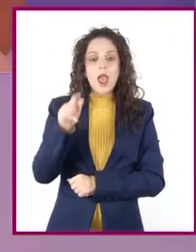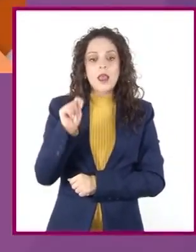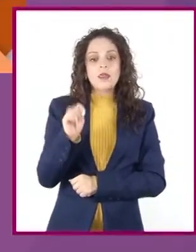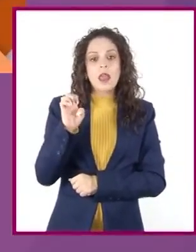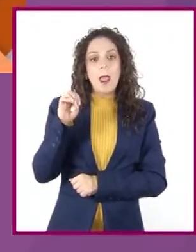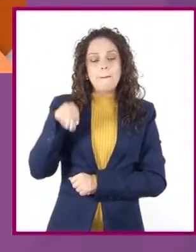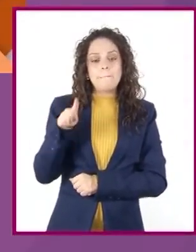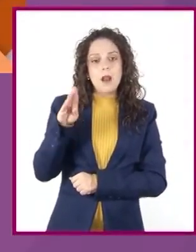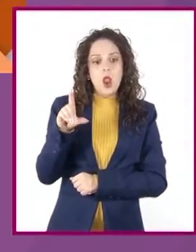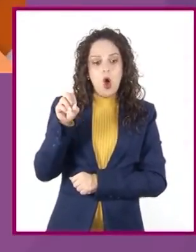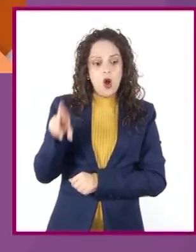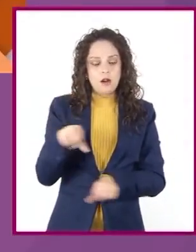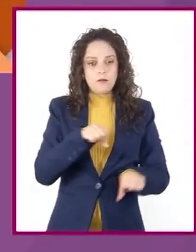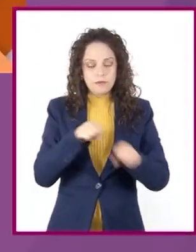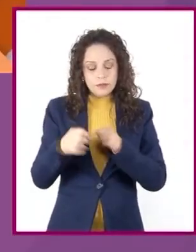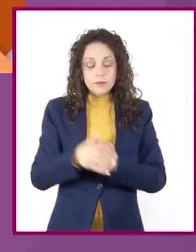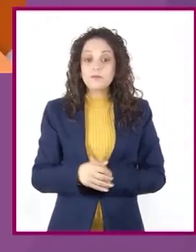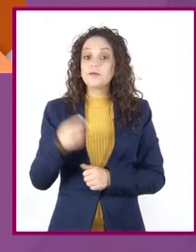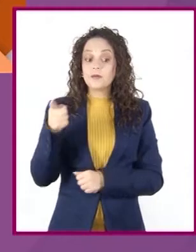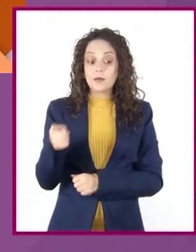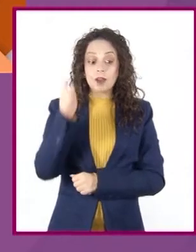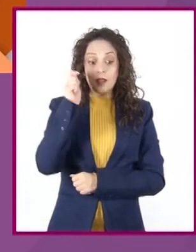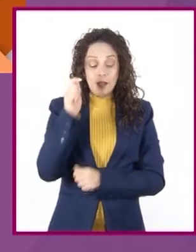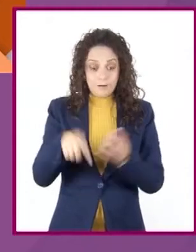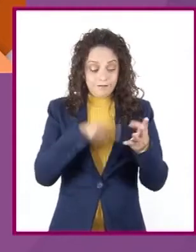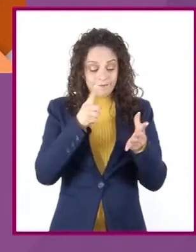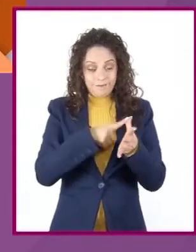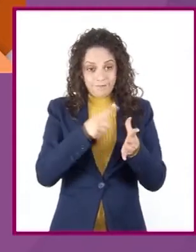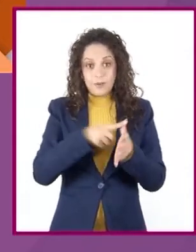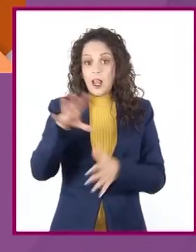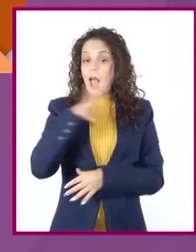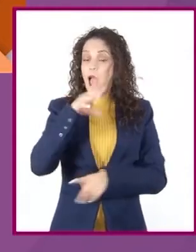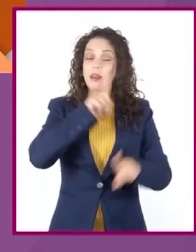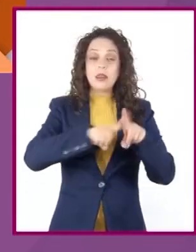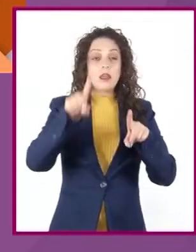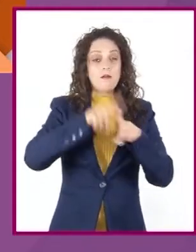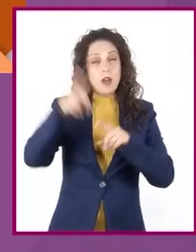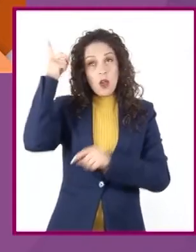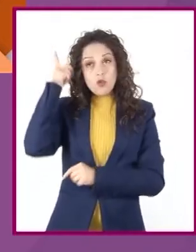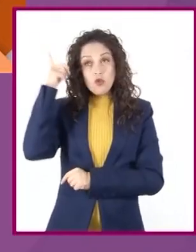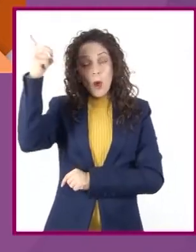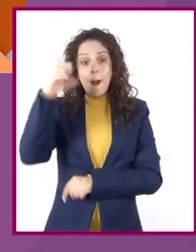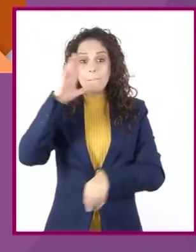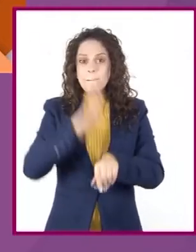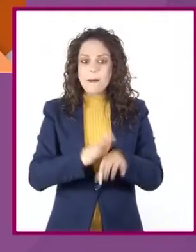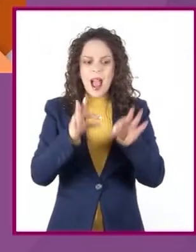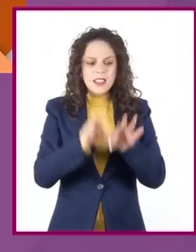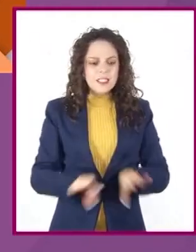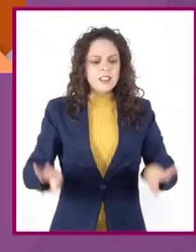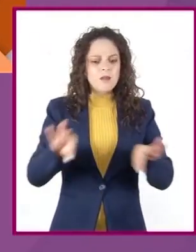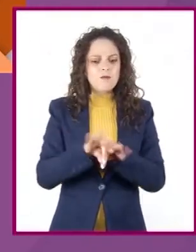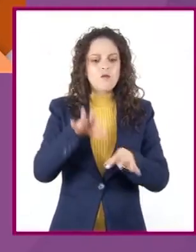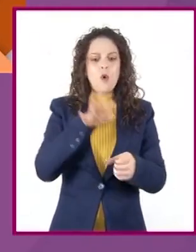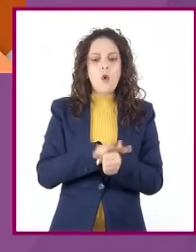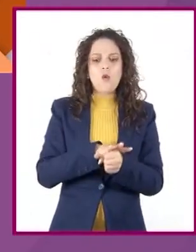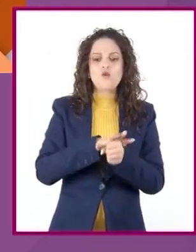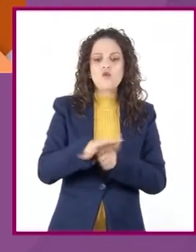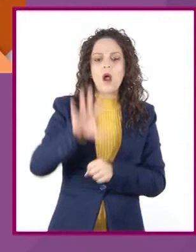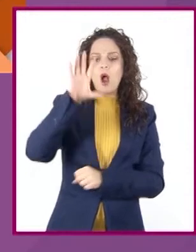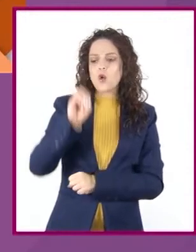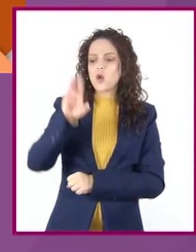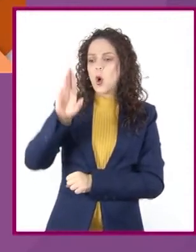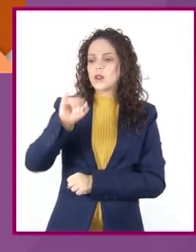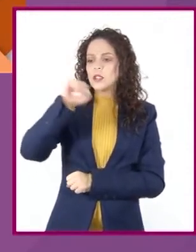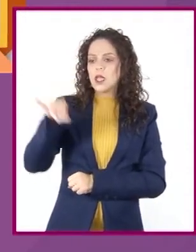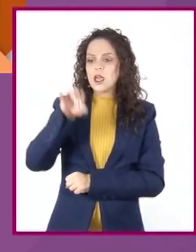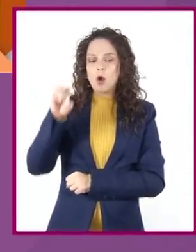religión contaba con diversos dioses. El más importante era Cosijo, que representaba el rayo